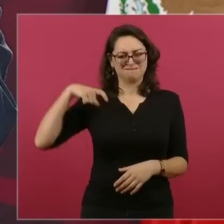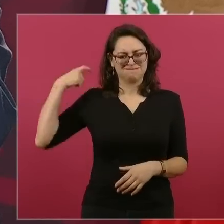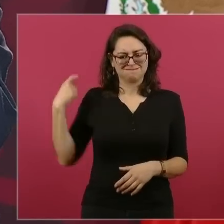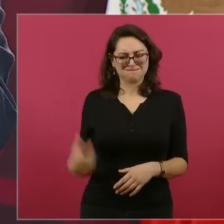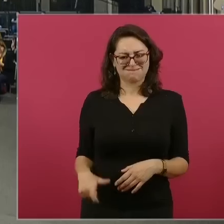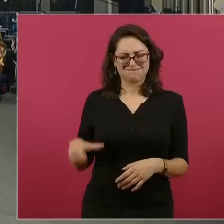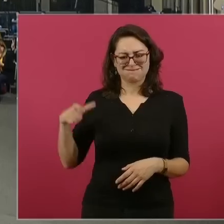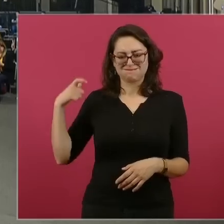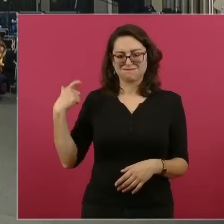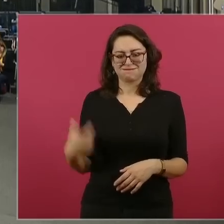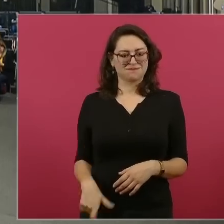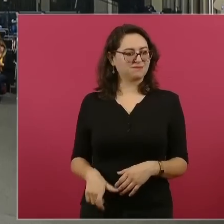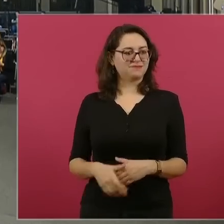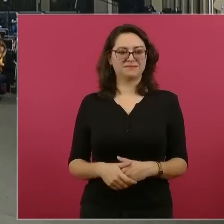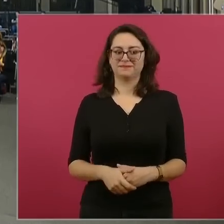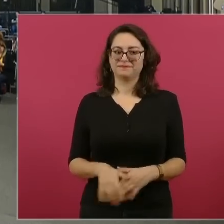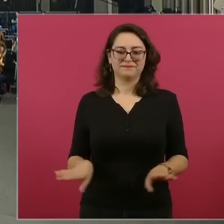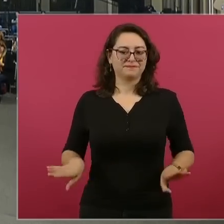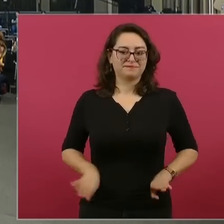El mal ejemplo.